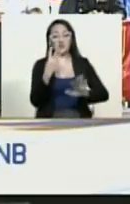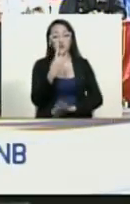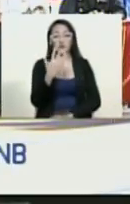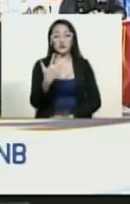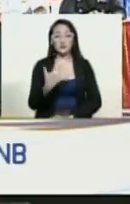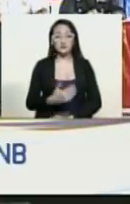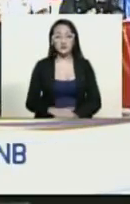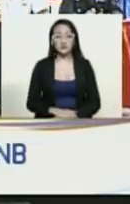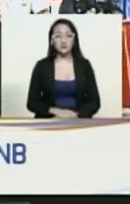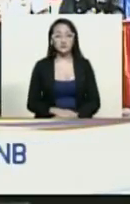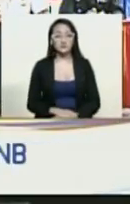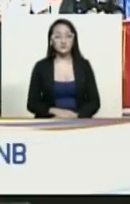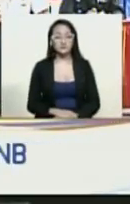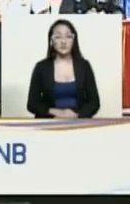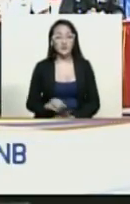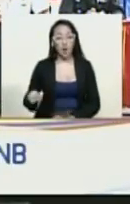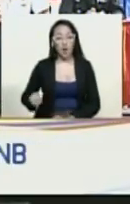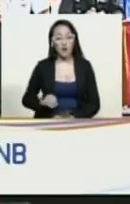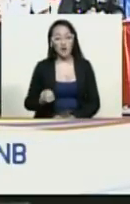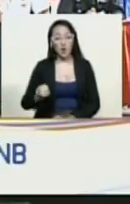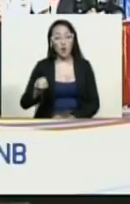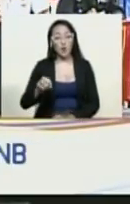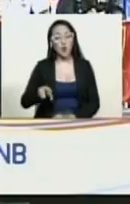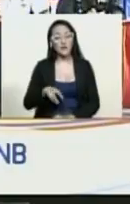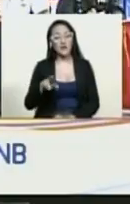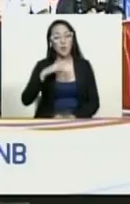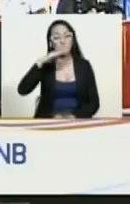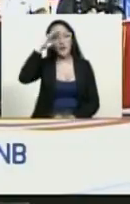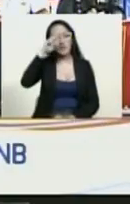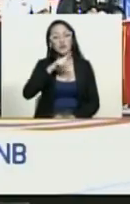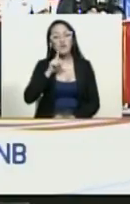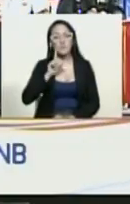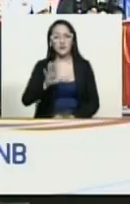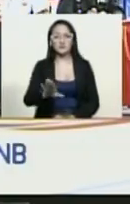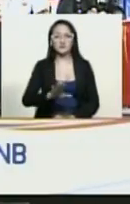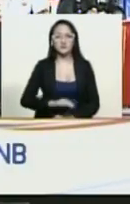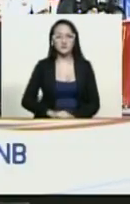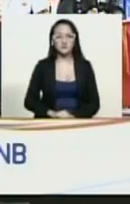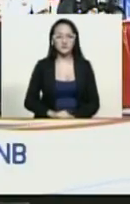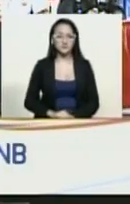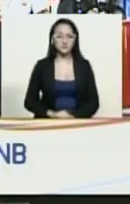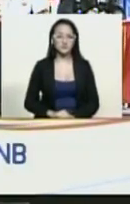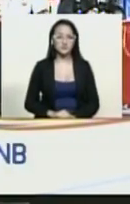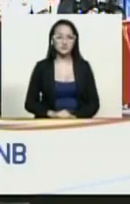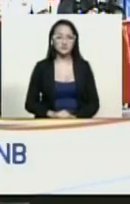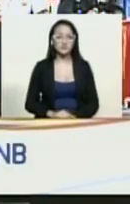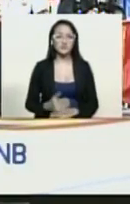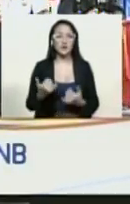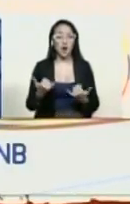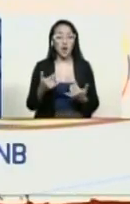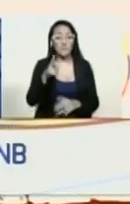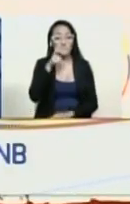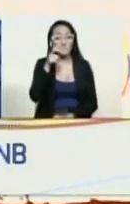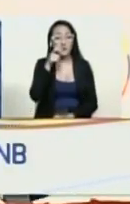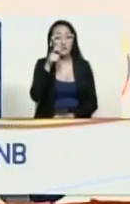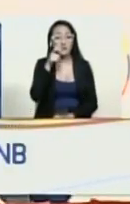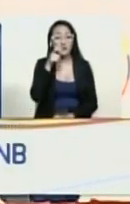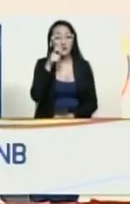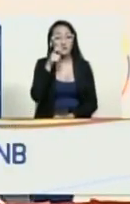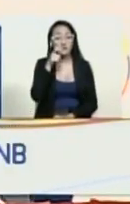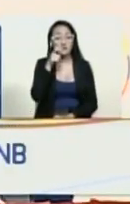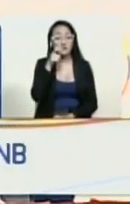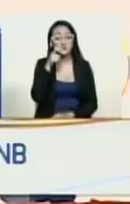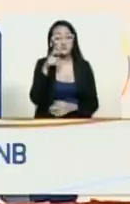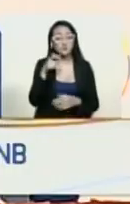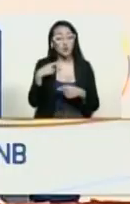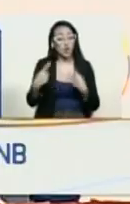1935, el Orinoco, el río Padre. Y estamos, miren, pendientes, ojo avisor